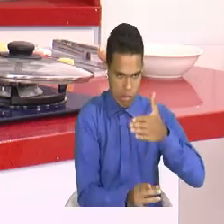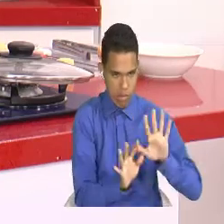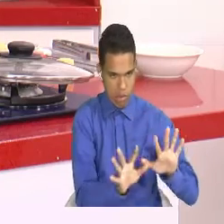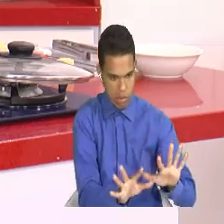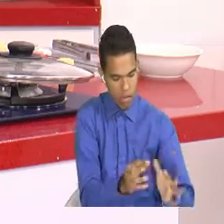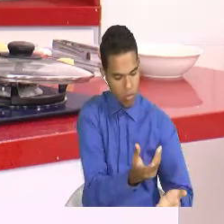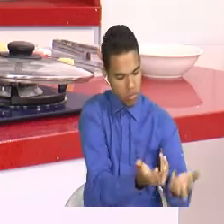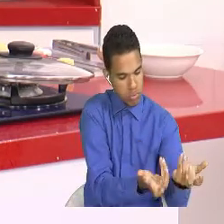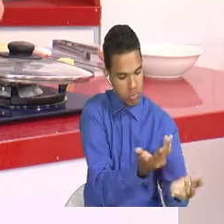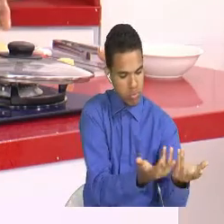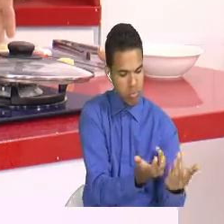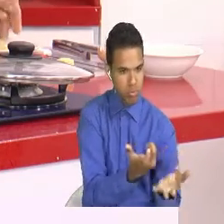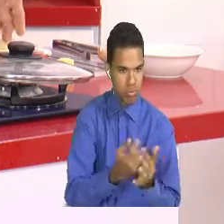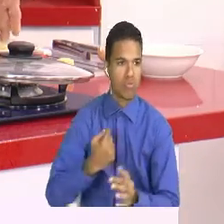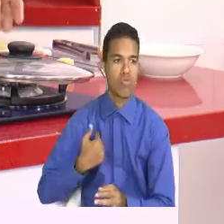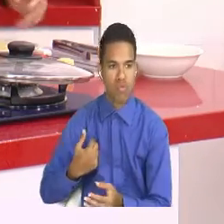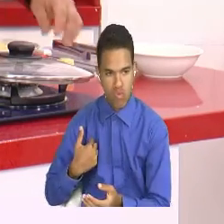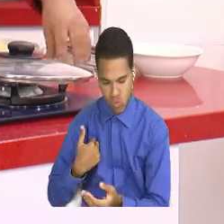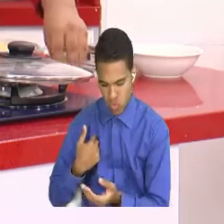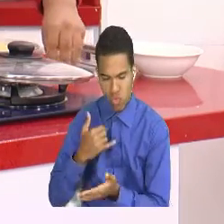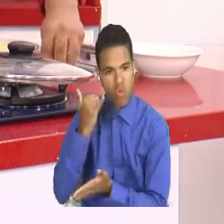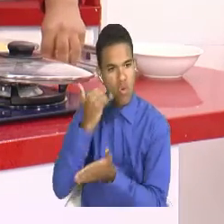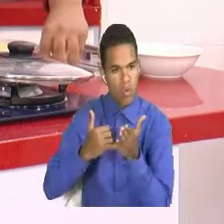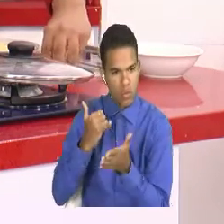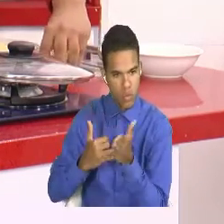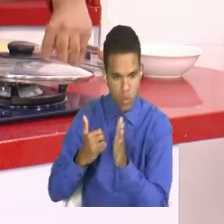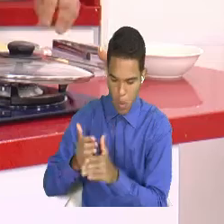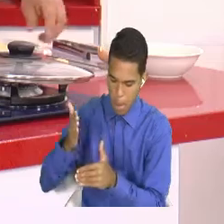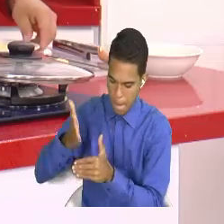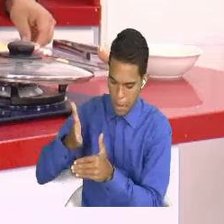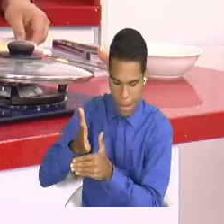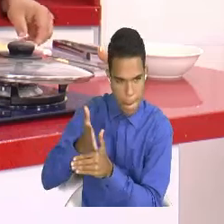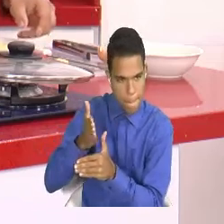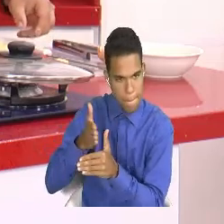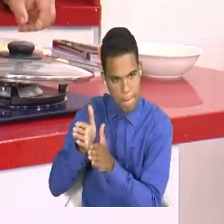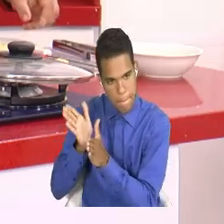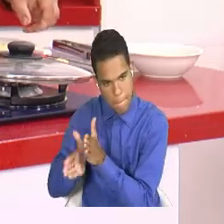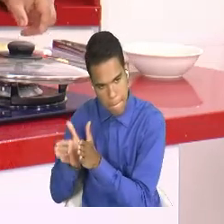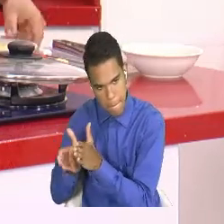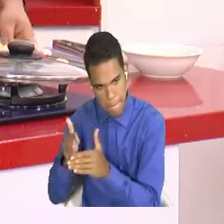ya yo estoy aquí también con los cubitos de queso, pasándolos por el huevo. Te lo mando